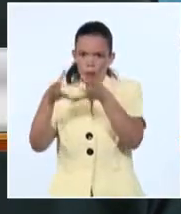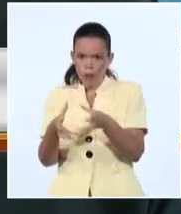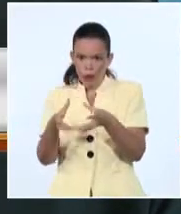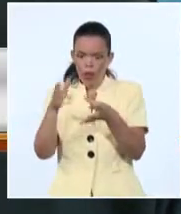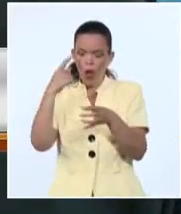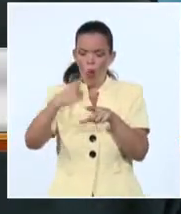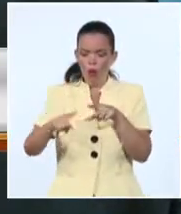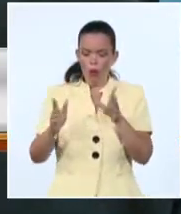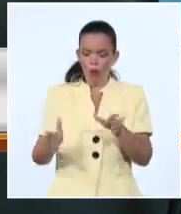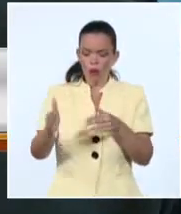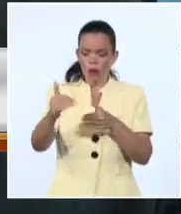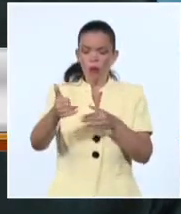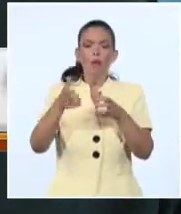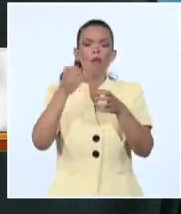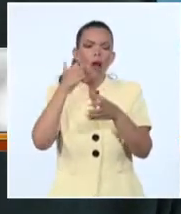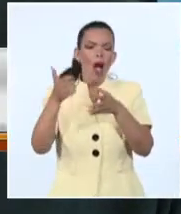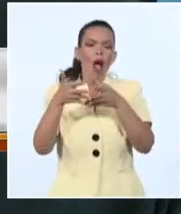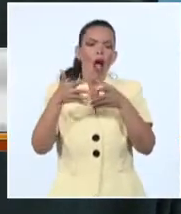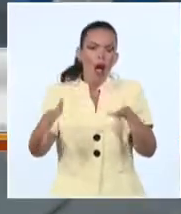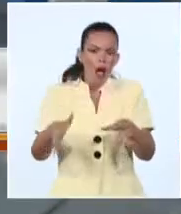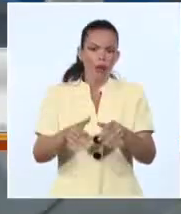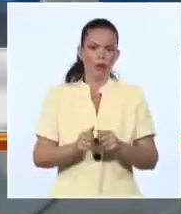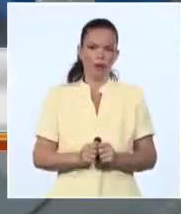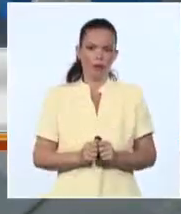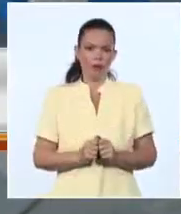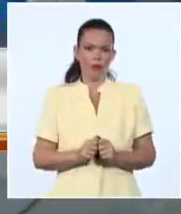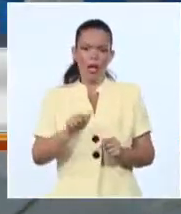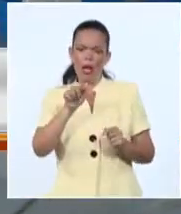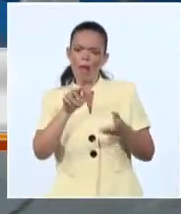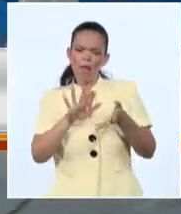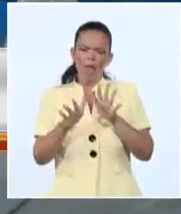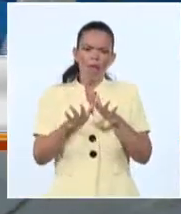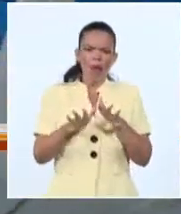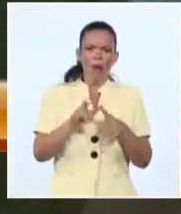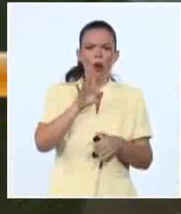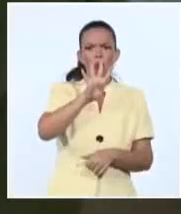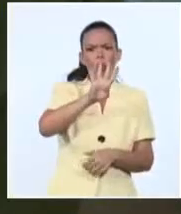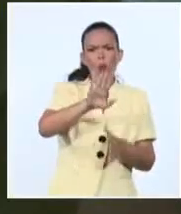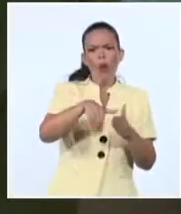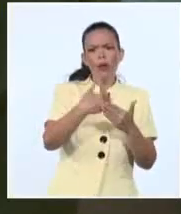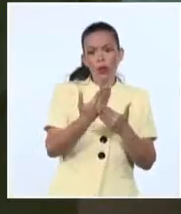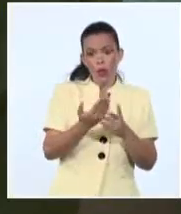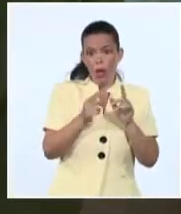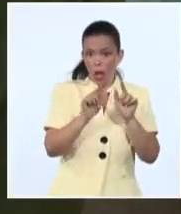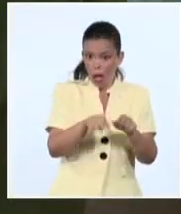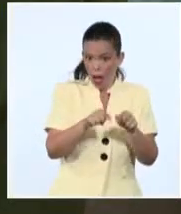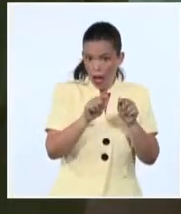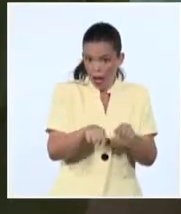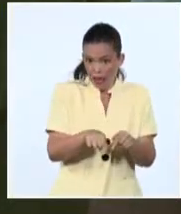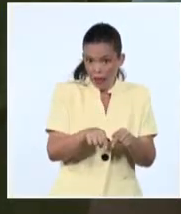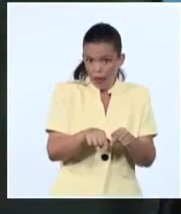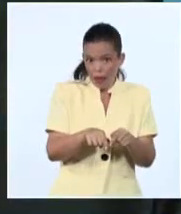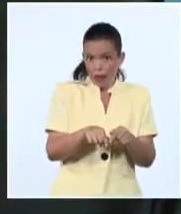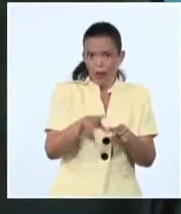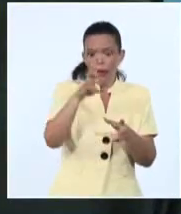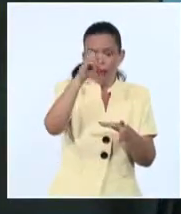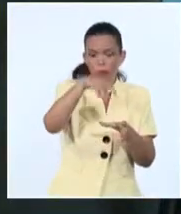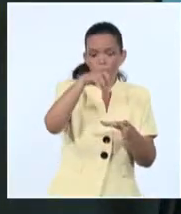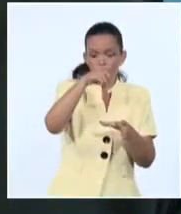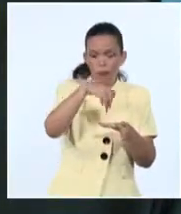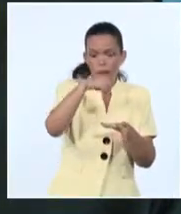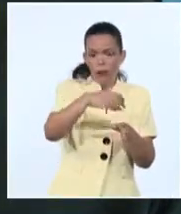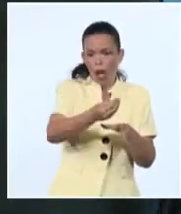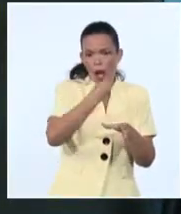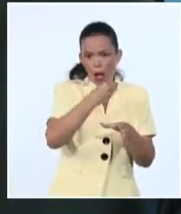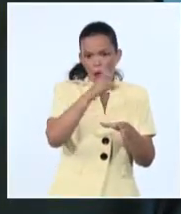de la fecundación, por un periodo de 4 días, se encuentran en ella obteniéndose la materia prima que va